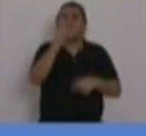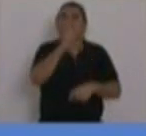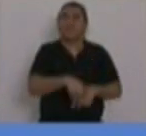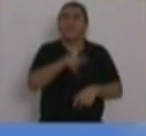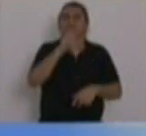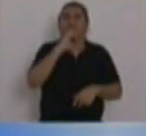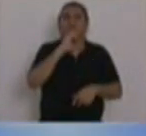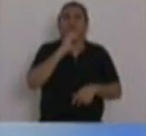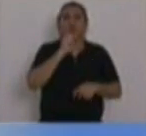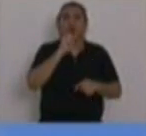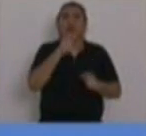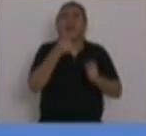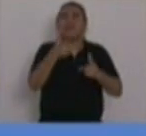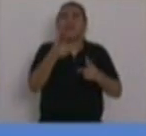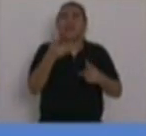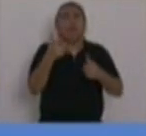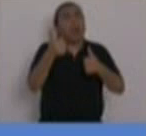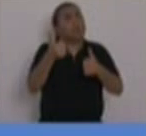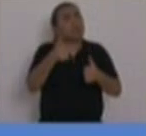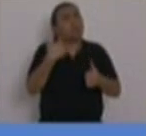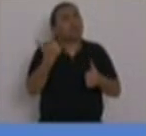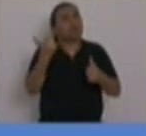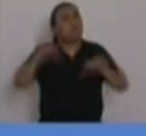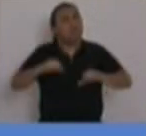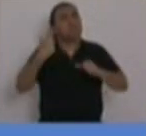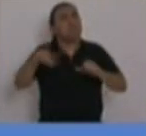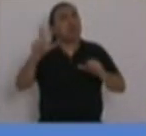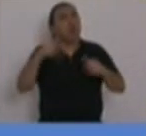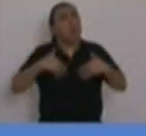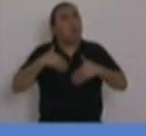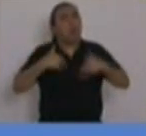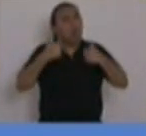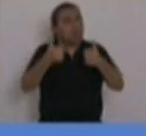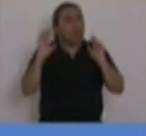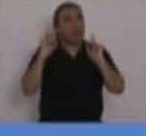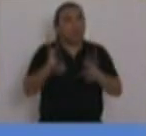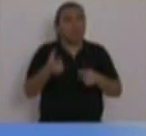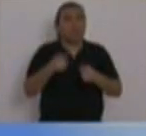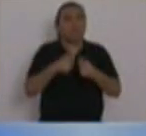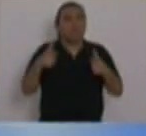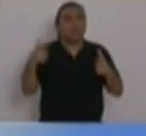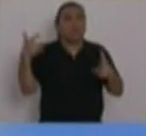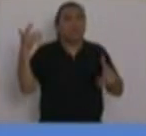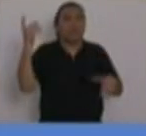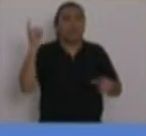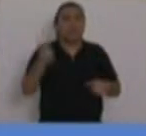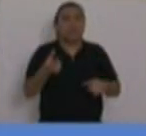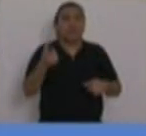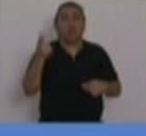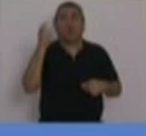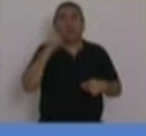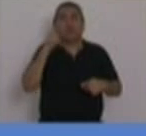y los compromisos hay que cumplirlos. Disculpe, las deudas y los compromisos se deben cumplir. Le completo la pregunta acá. A mí no me molesta la revisión cada 3